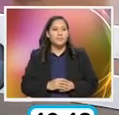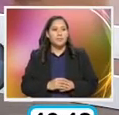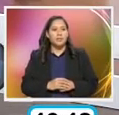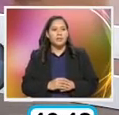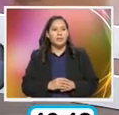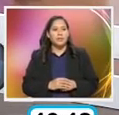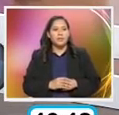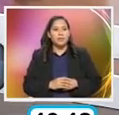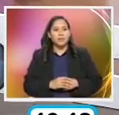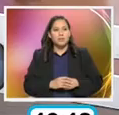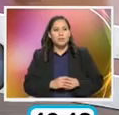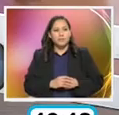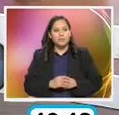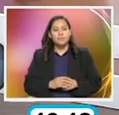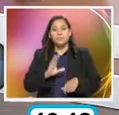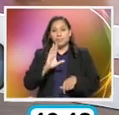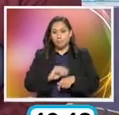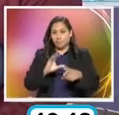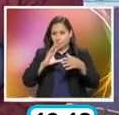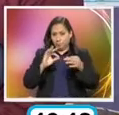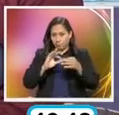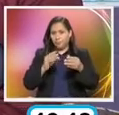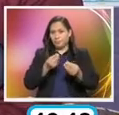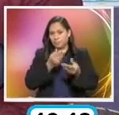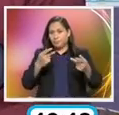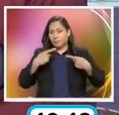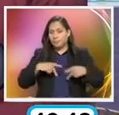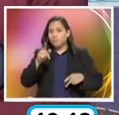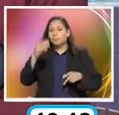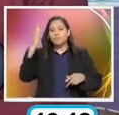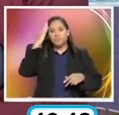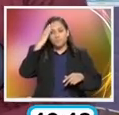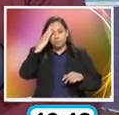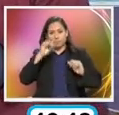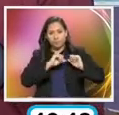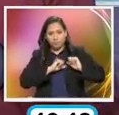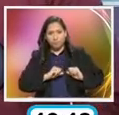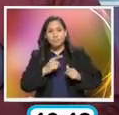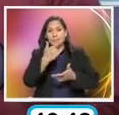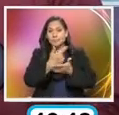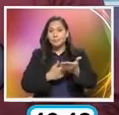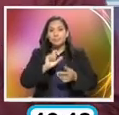demostrado, porque también déjenme comentarles y compartirlos con todo el público. Ustedes han encabezado